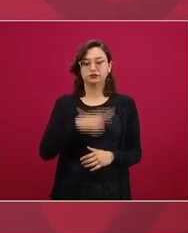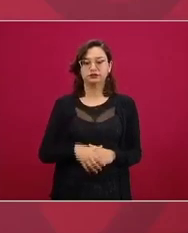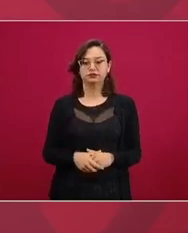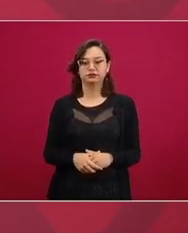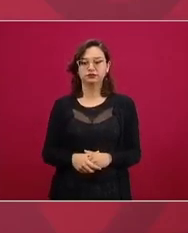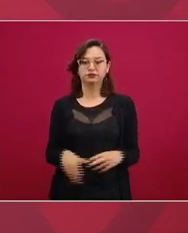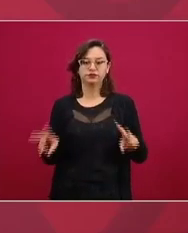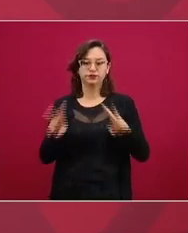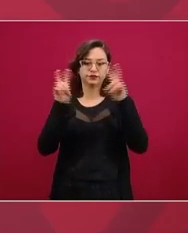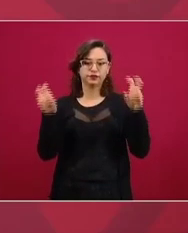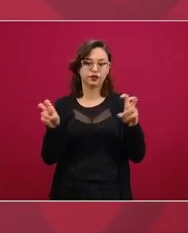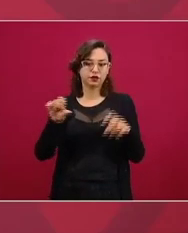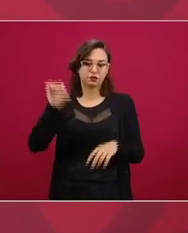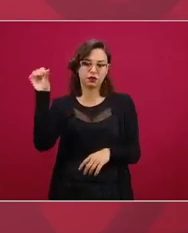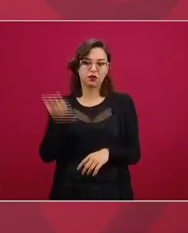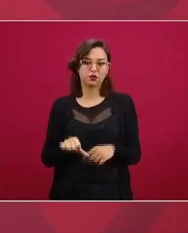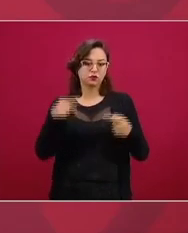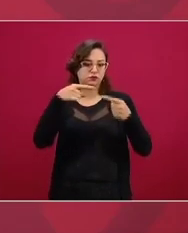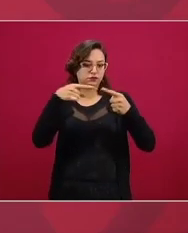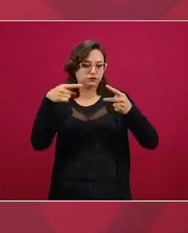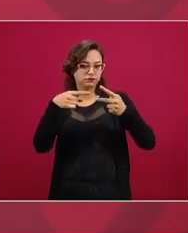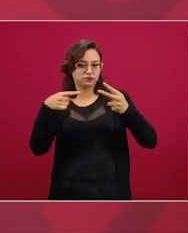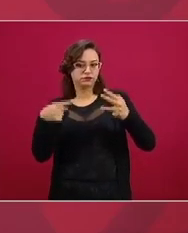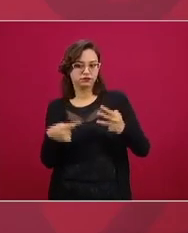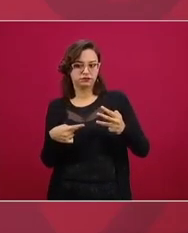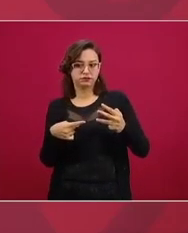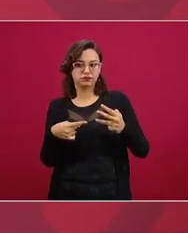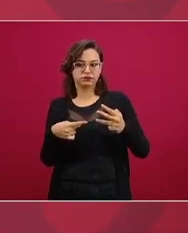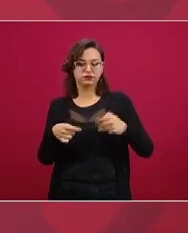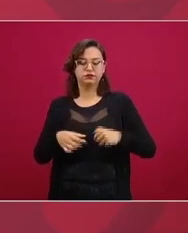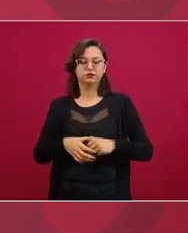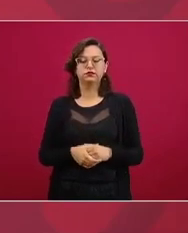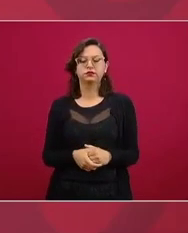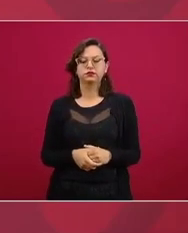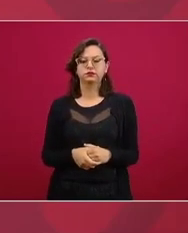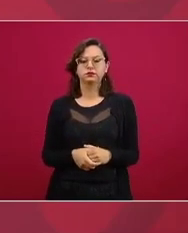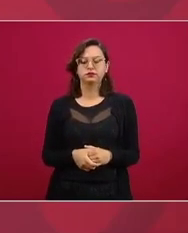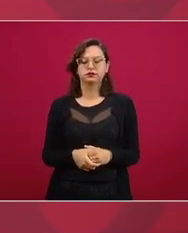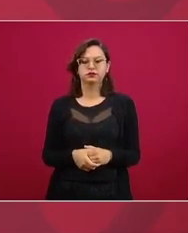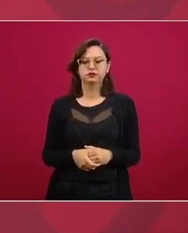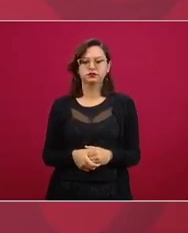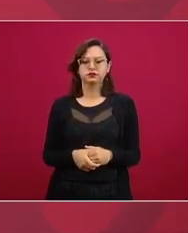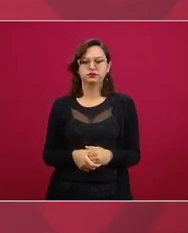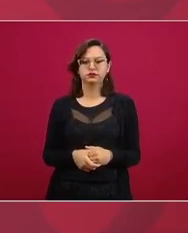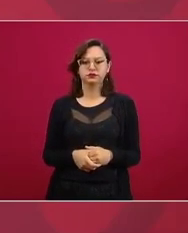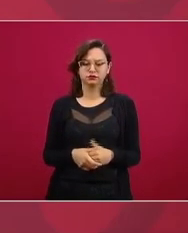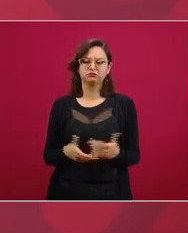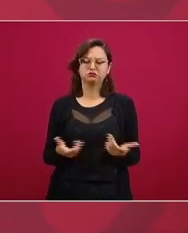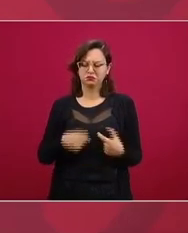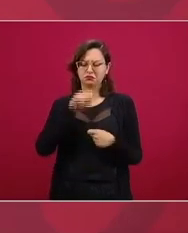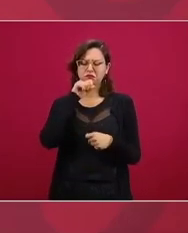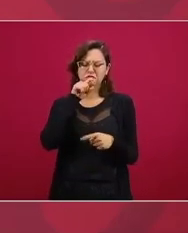básicamente lo que vamos a tratar el día de hoy, y vamos a contestar